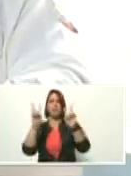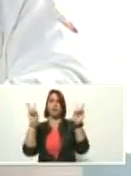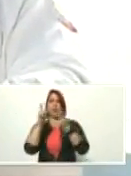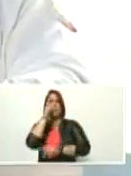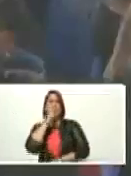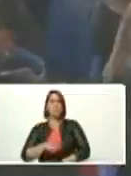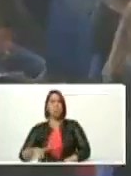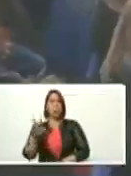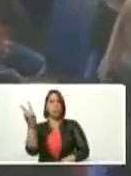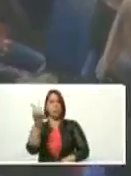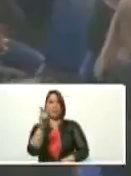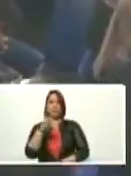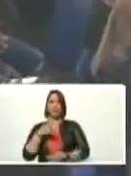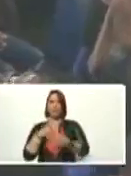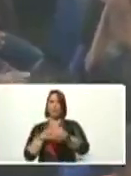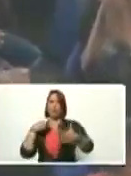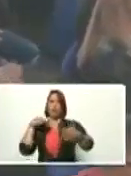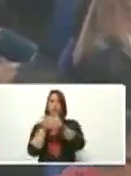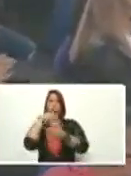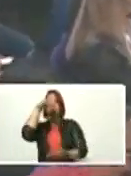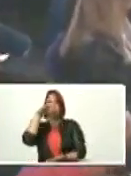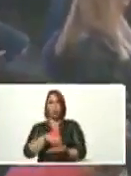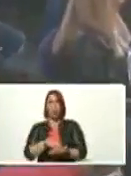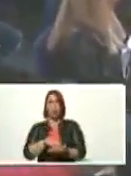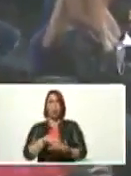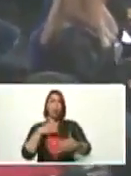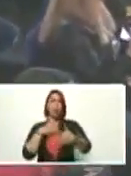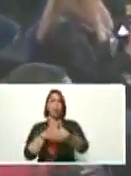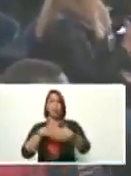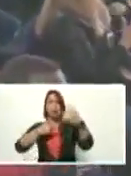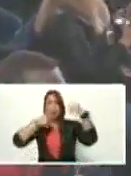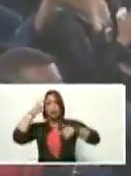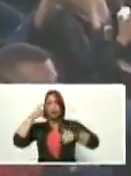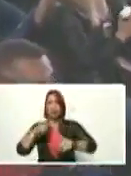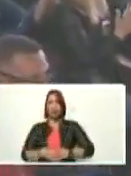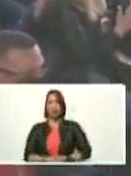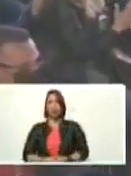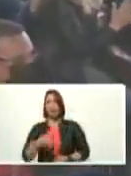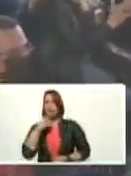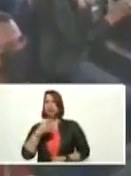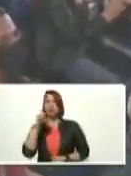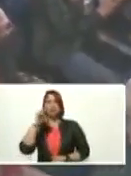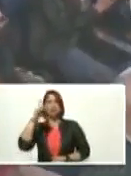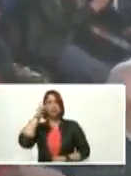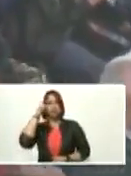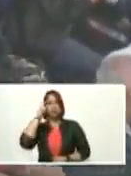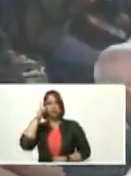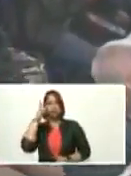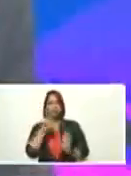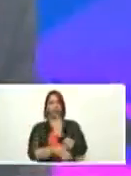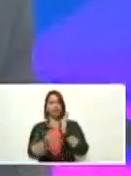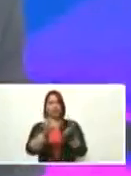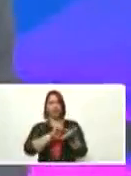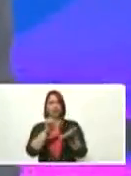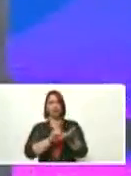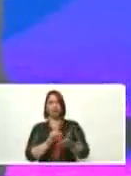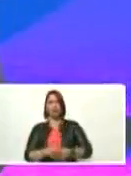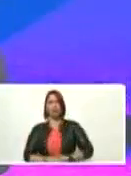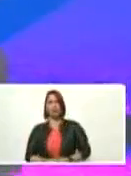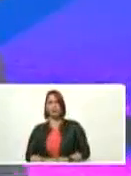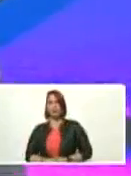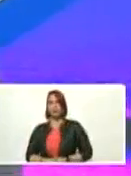pueblo de Venezuela contra el golpe de Estado, contra el comandante Hugo Chávez. ¿Qué dice Ernesto de esta colección?